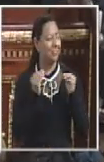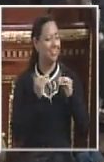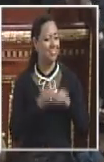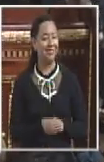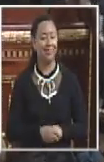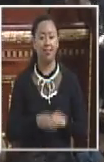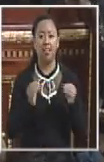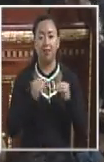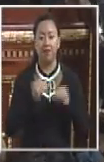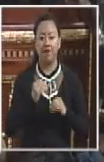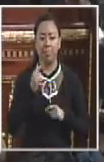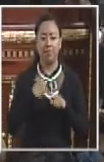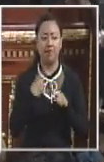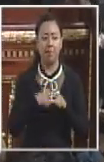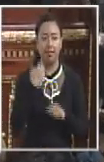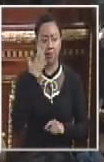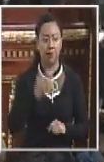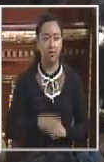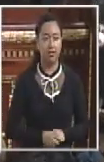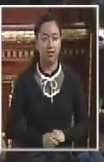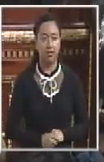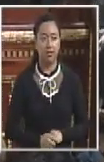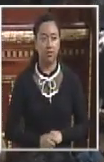Los que estén por la... ¿Qué?